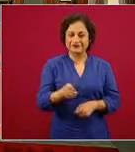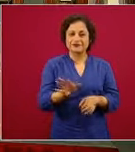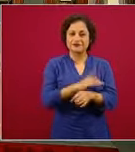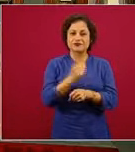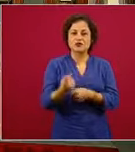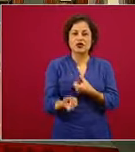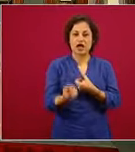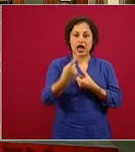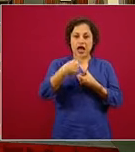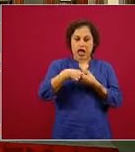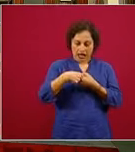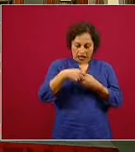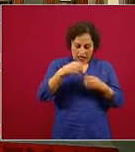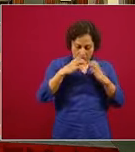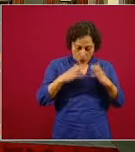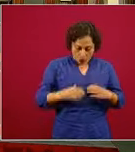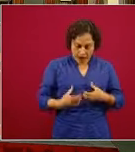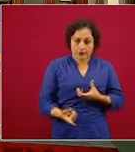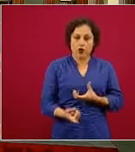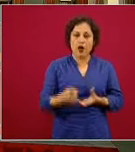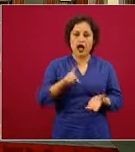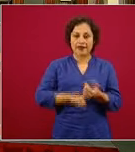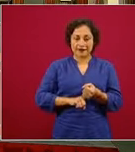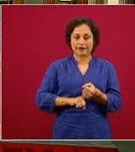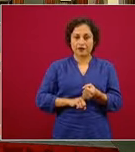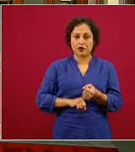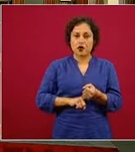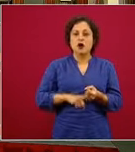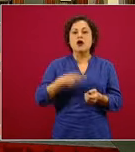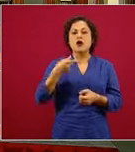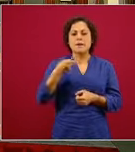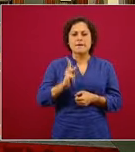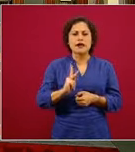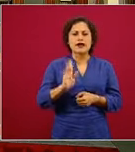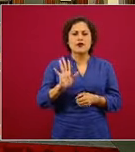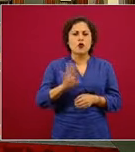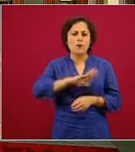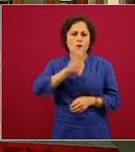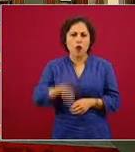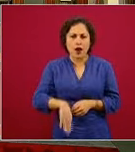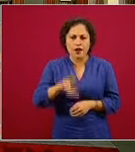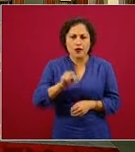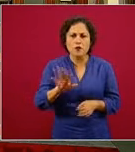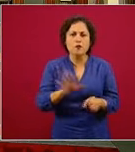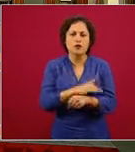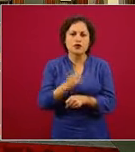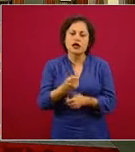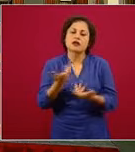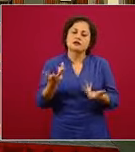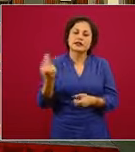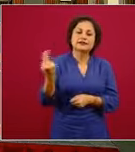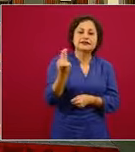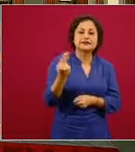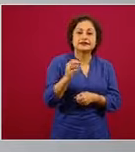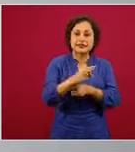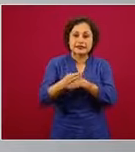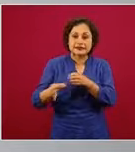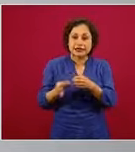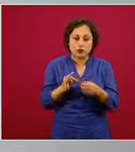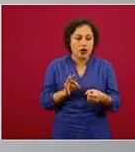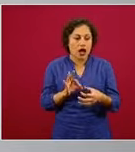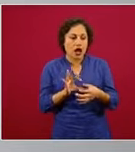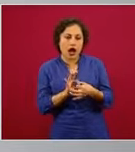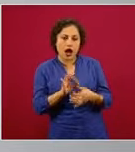entran. Y aquí el virus quiere entrar, quiere utilizar a la célula. para abrir esa puerta de entrada a la